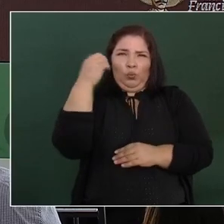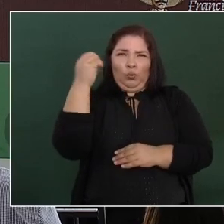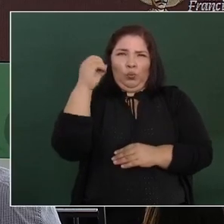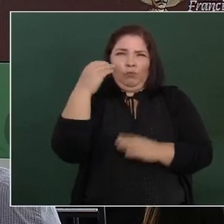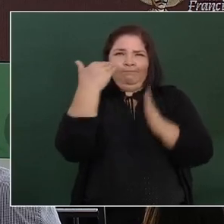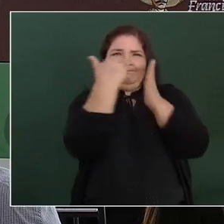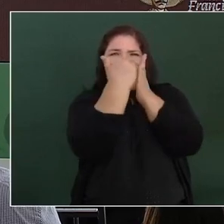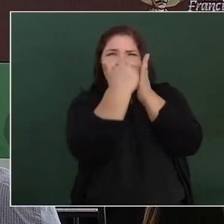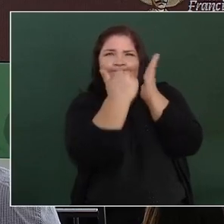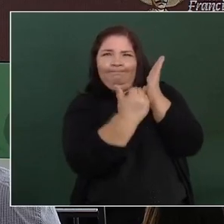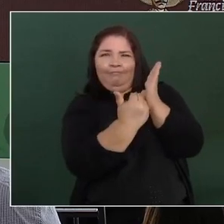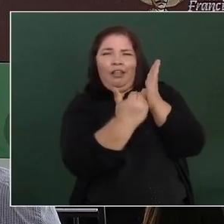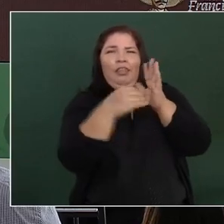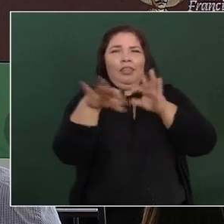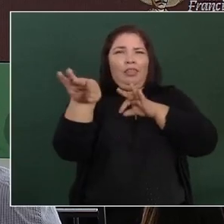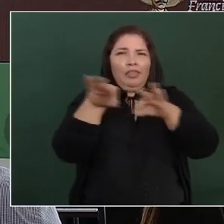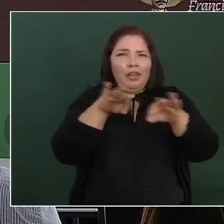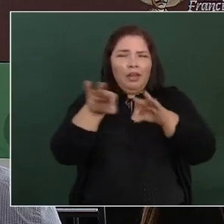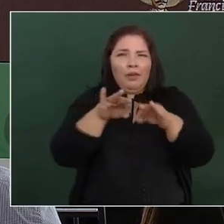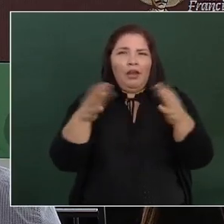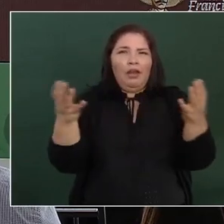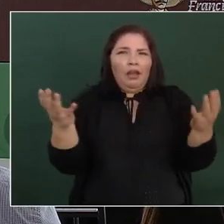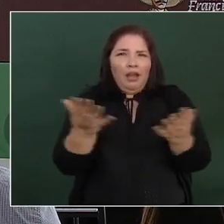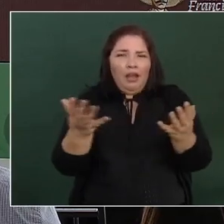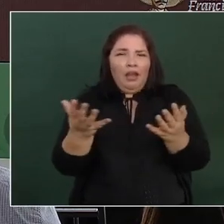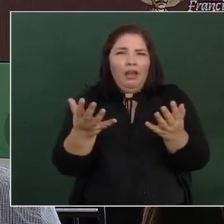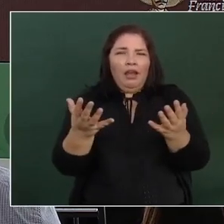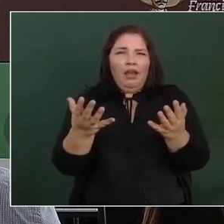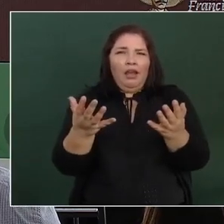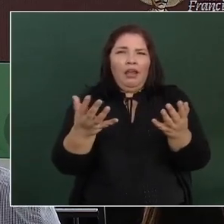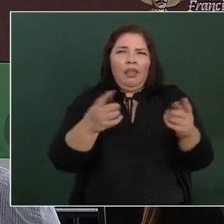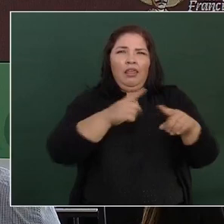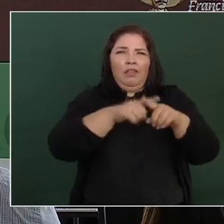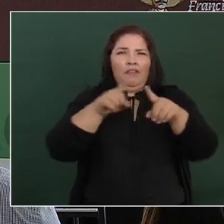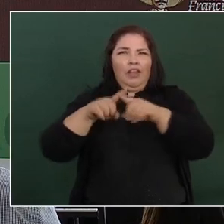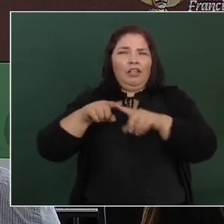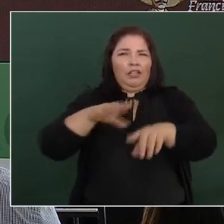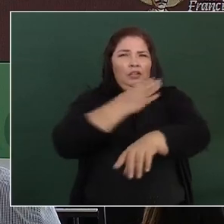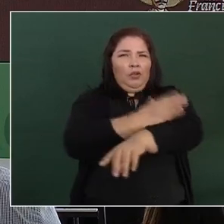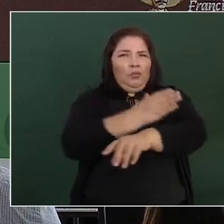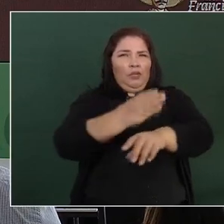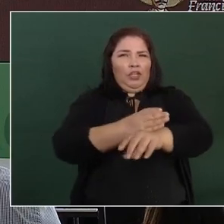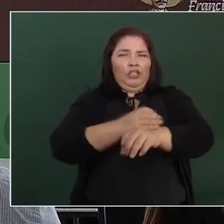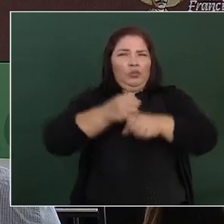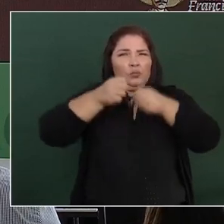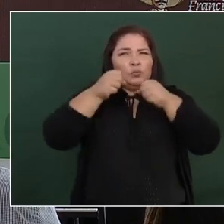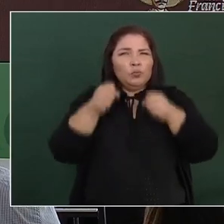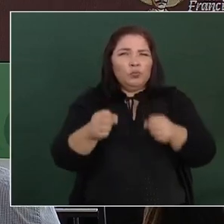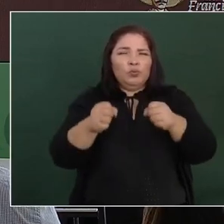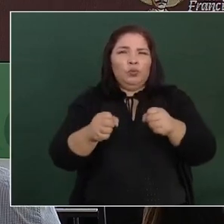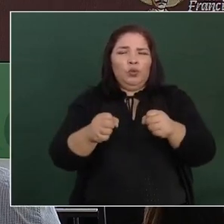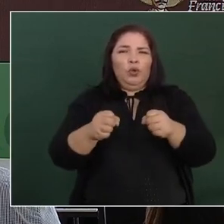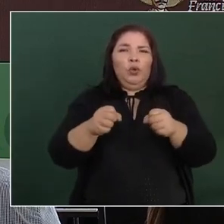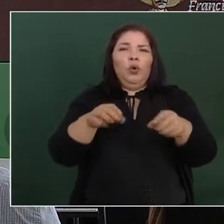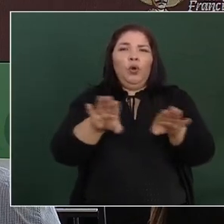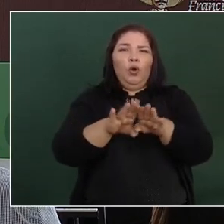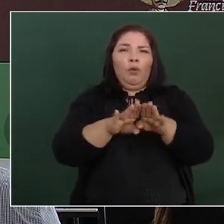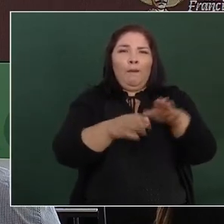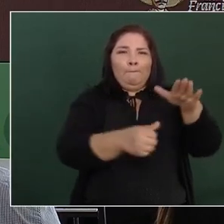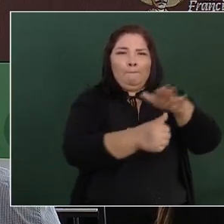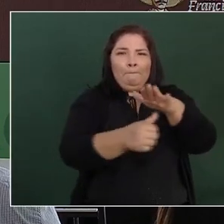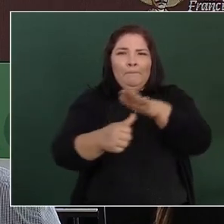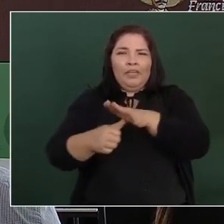los resultados del trabajo que realizan el Gabinete de Seguridad, las mesas de construcción de